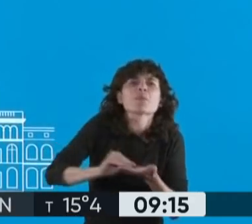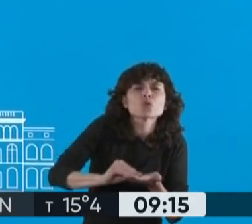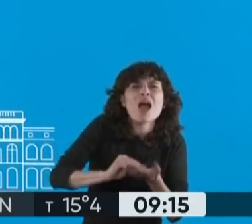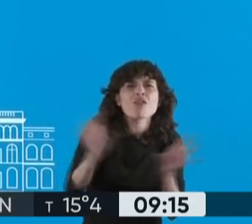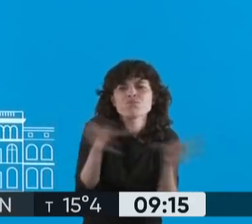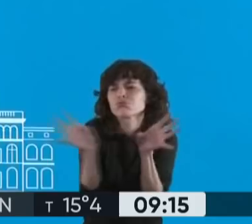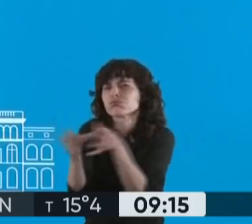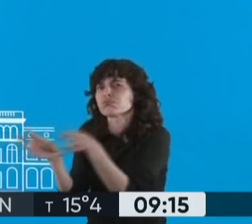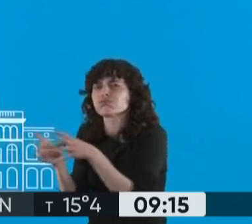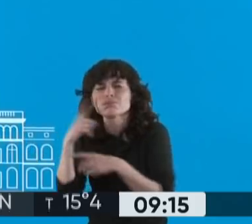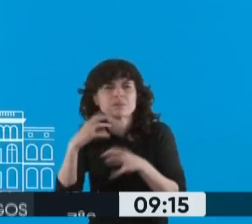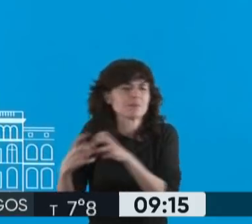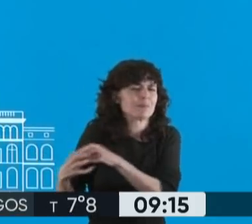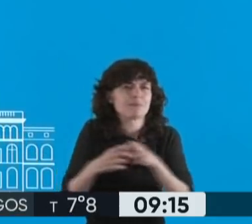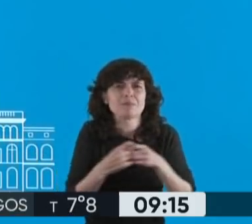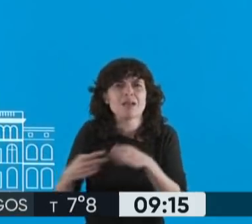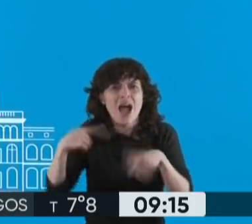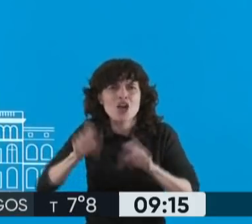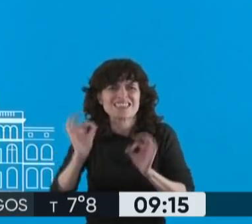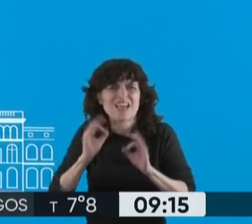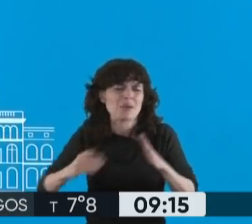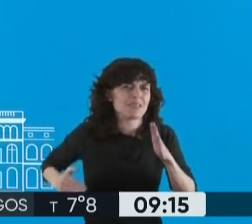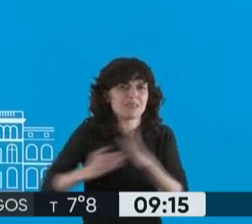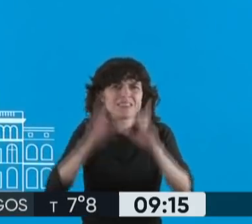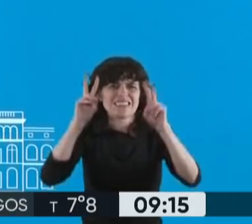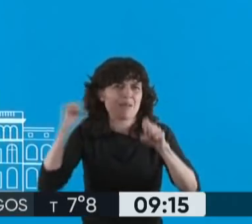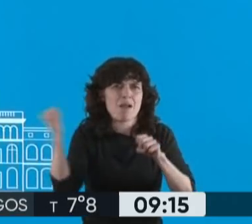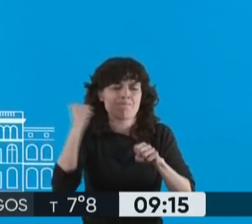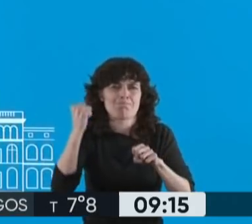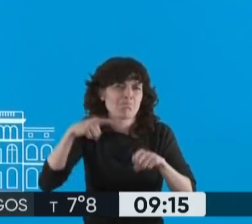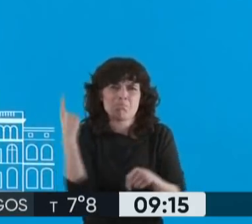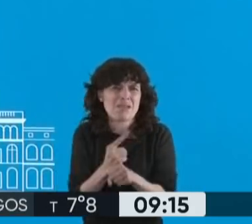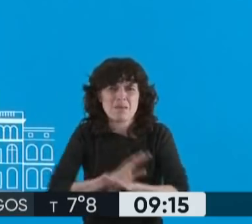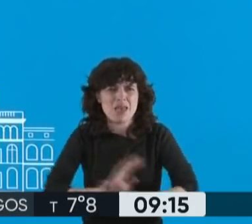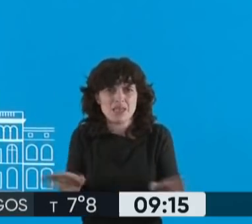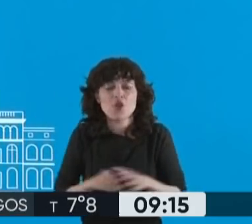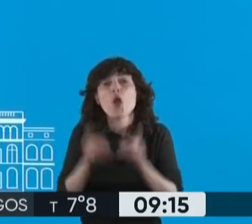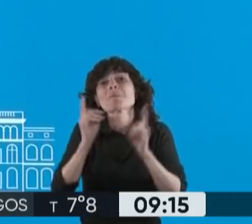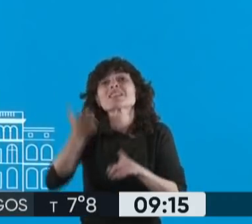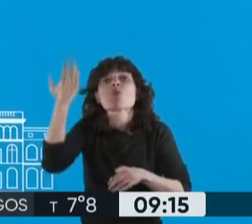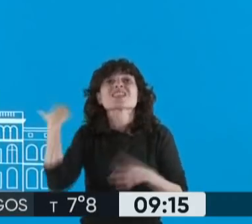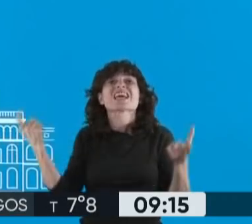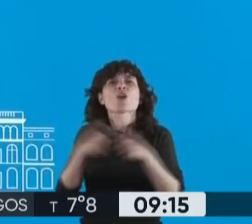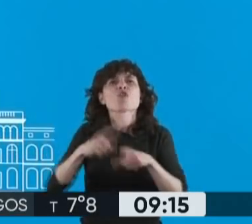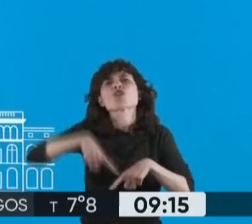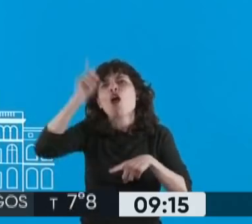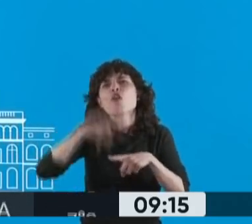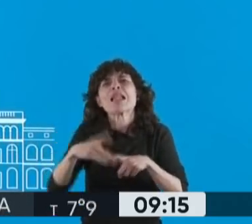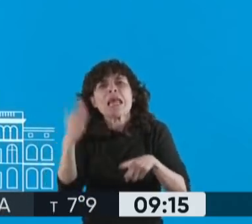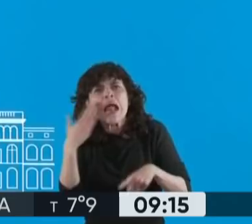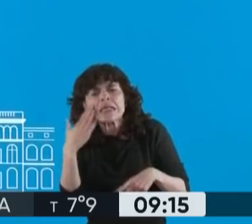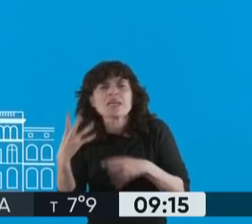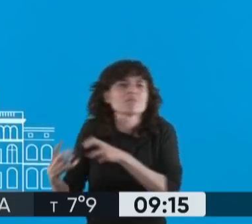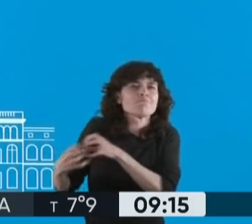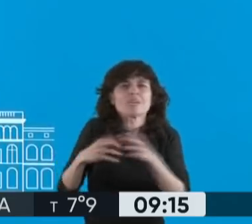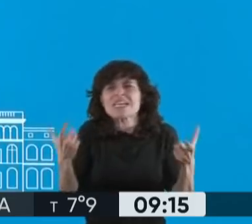los presidentes y representantes de todos los bloques de la oposición que dialogaron ayer durante toda la tarde intentando